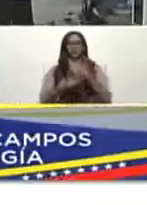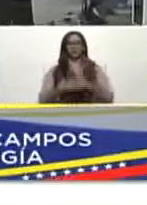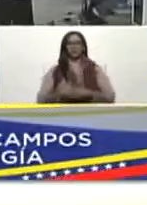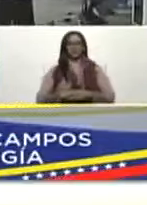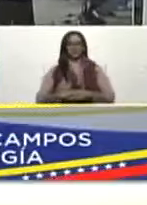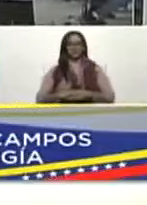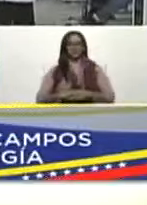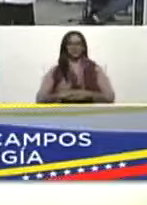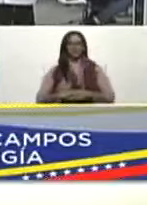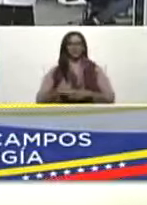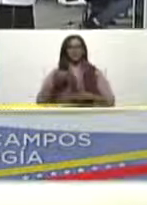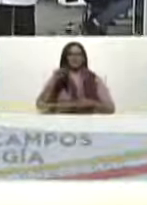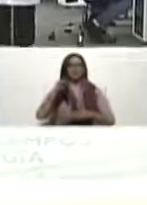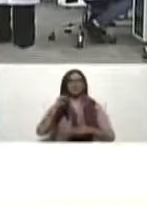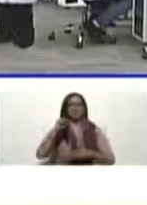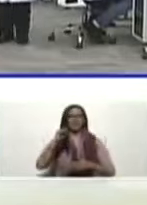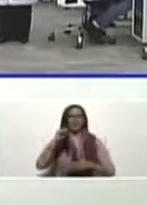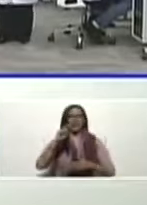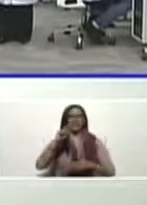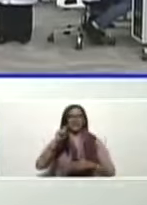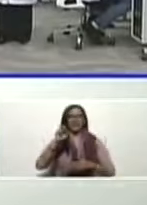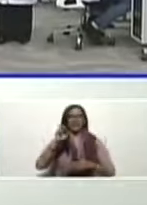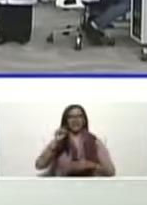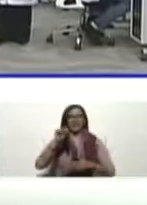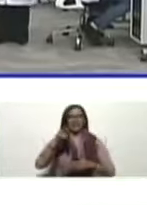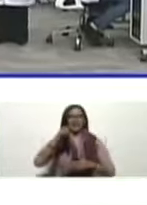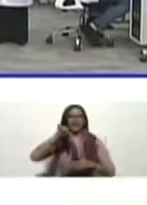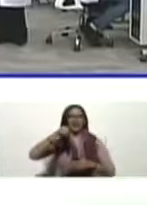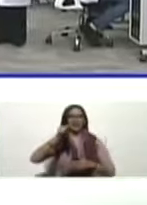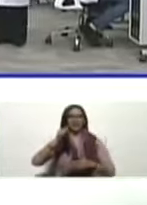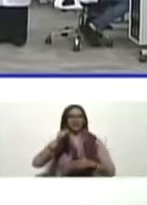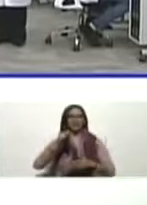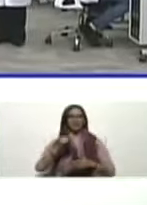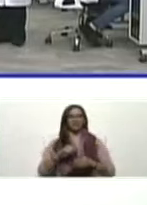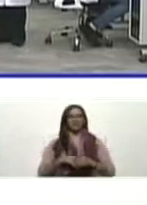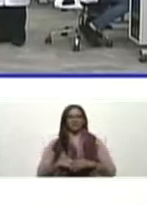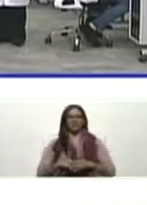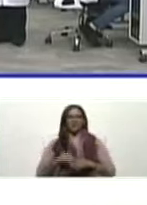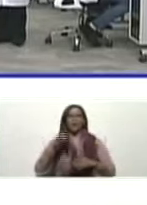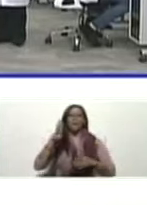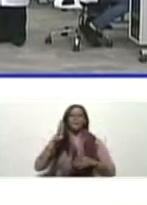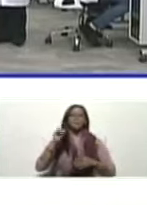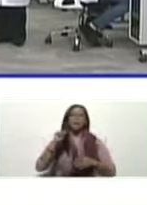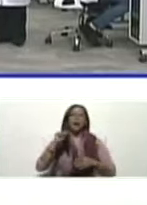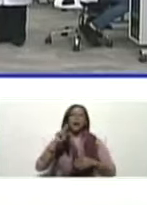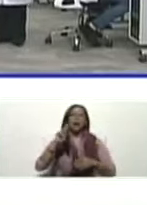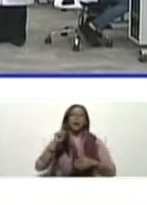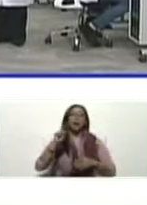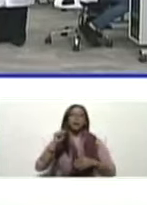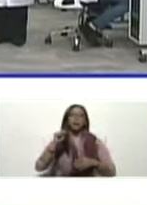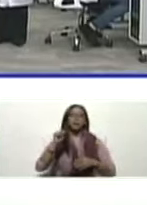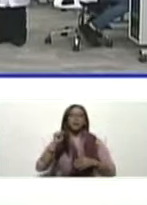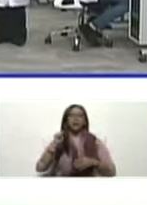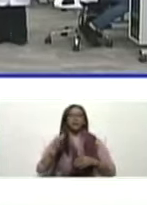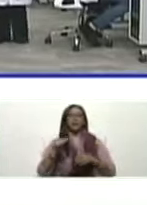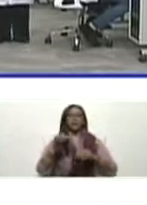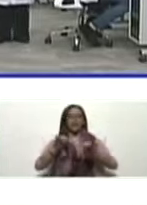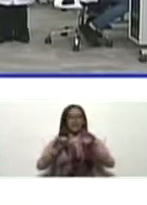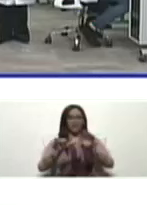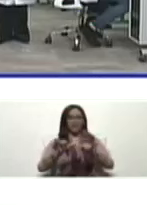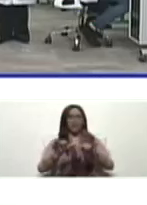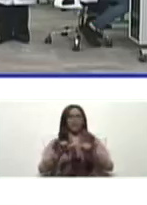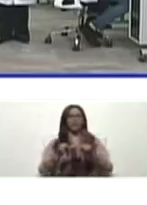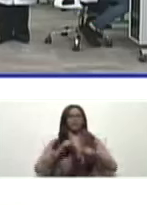Sartenja, allá en Baruta. Allá está el ingeniero Víctor Hugo Cano,